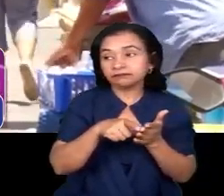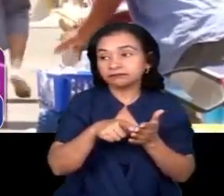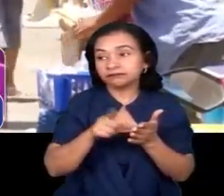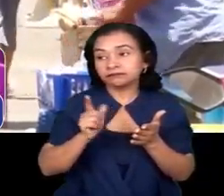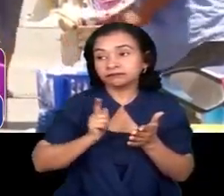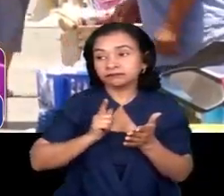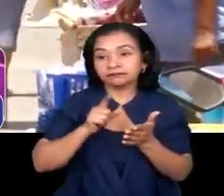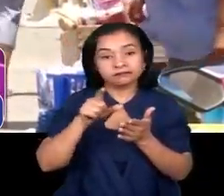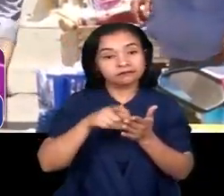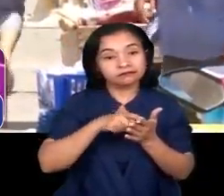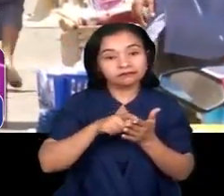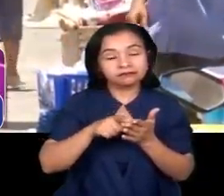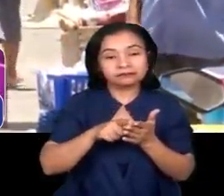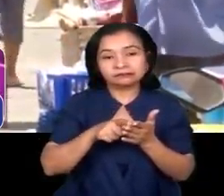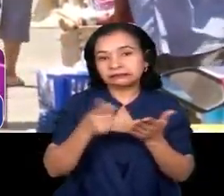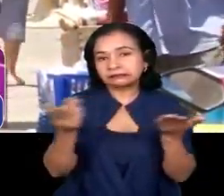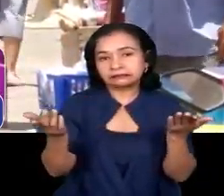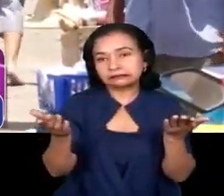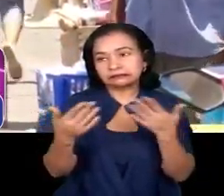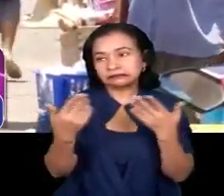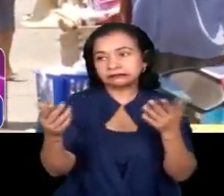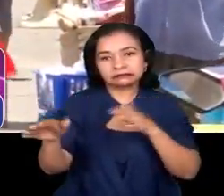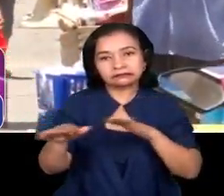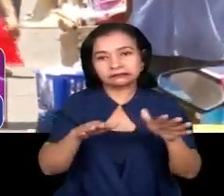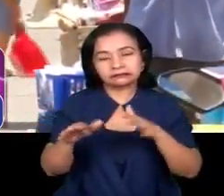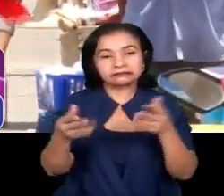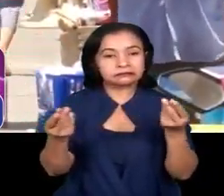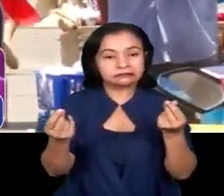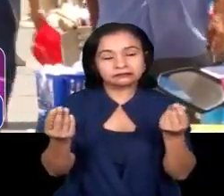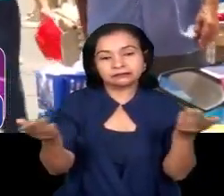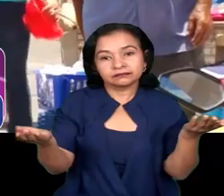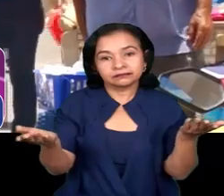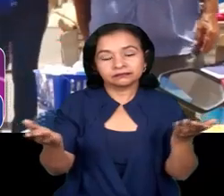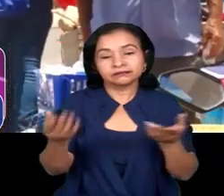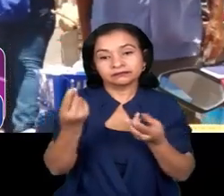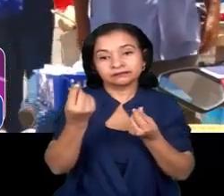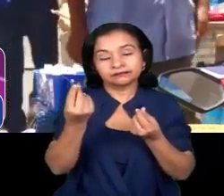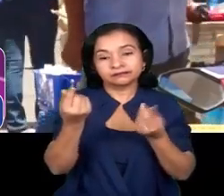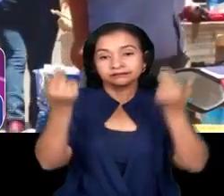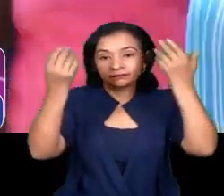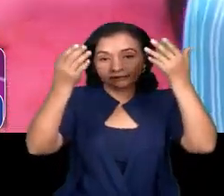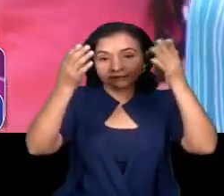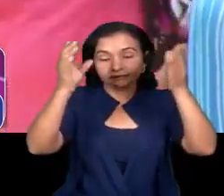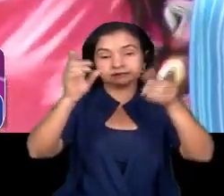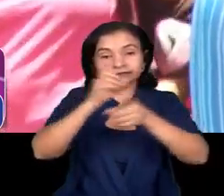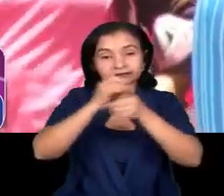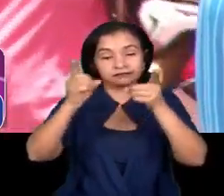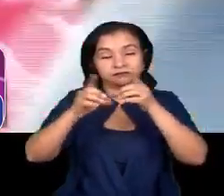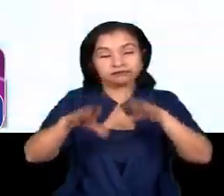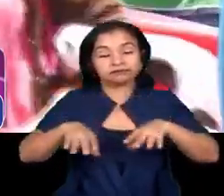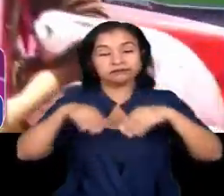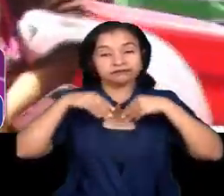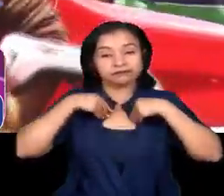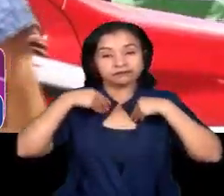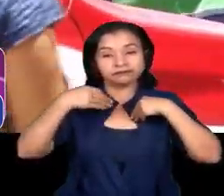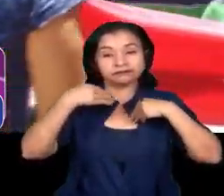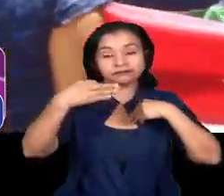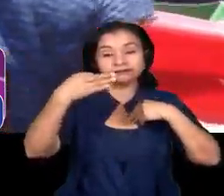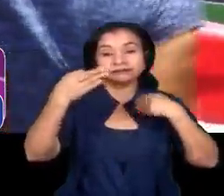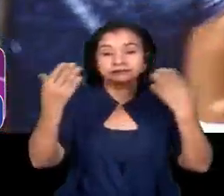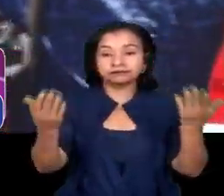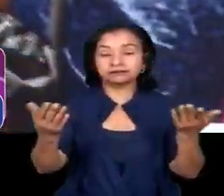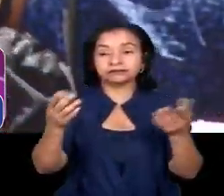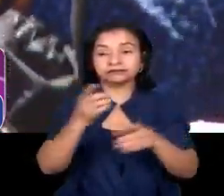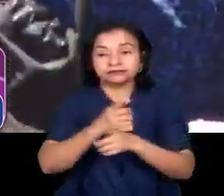mira, fíjate que ando tarjeta, hermano, y ahí vos sabes que no se puede, pues no lo tengo. Pero es una cultura que tenemos que sacar adelante. Otra cosa es